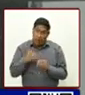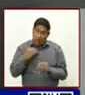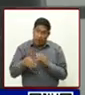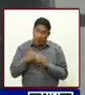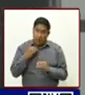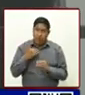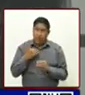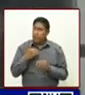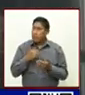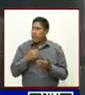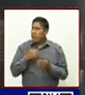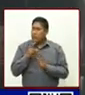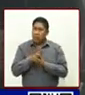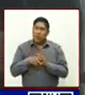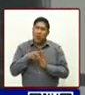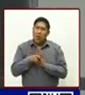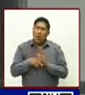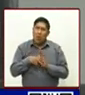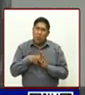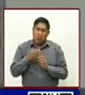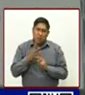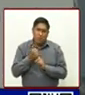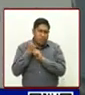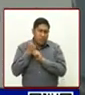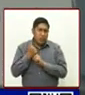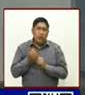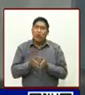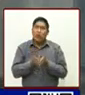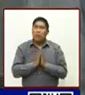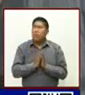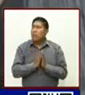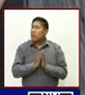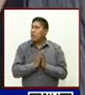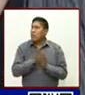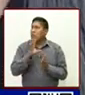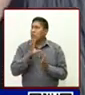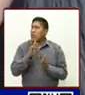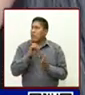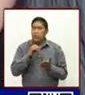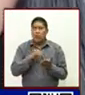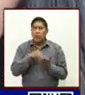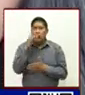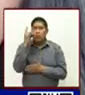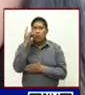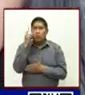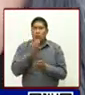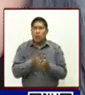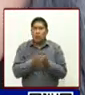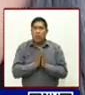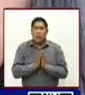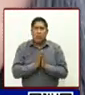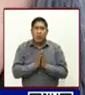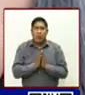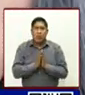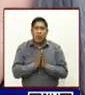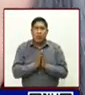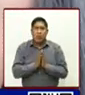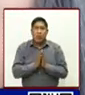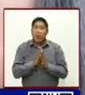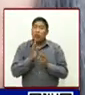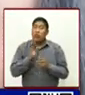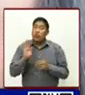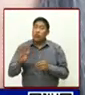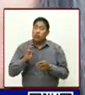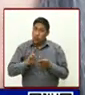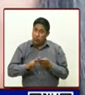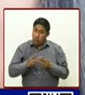manda. Me manda videos de secuestro, me manda pidiéndome 70 mil bolivianos, me pide. ¿Han encontrado el número